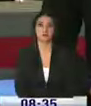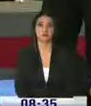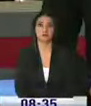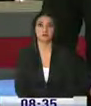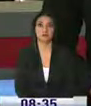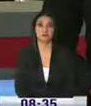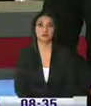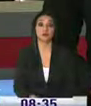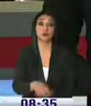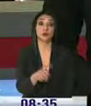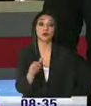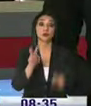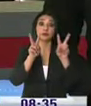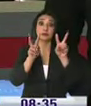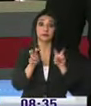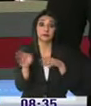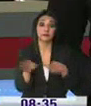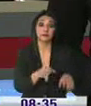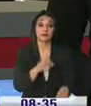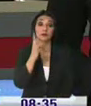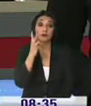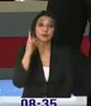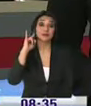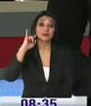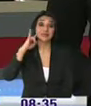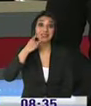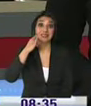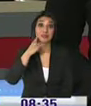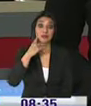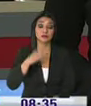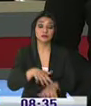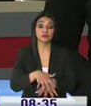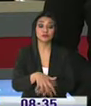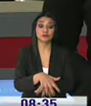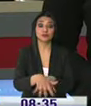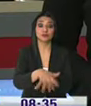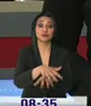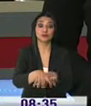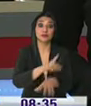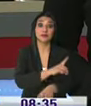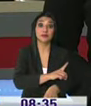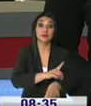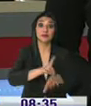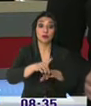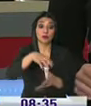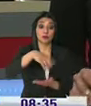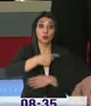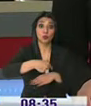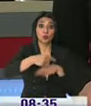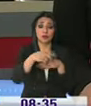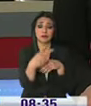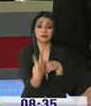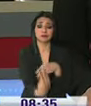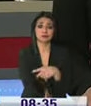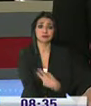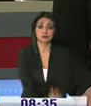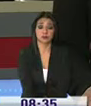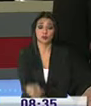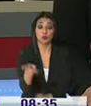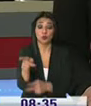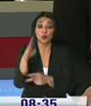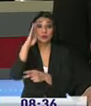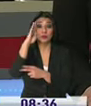En otro ámbito informativo, dos menores de edad se ahogaron en el río Daule, en la provincia del Guayas. Uno de los cuerpos fue rescatado por